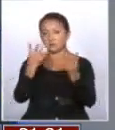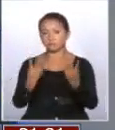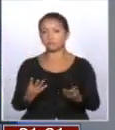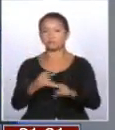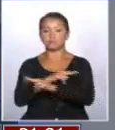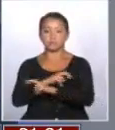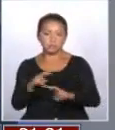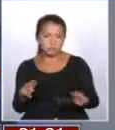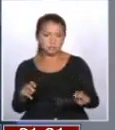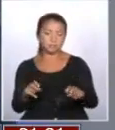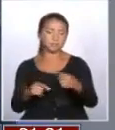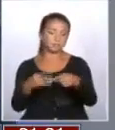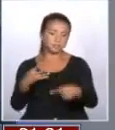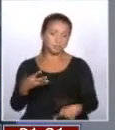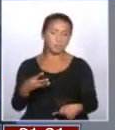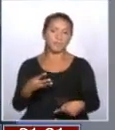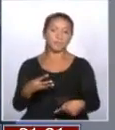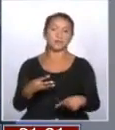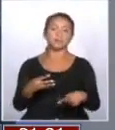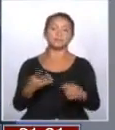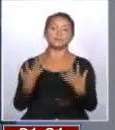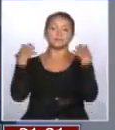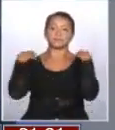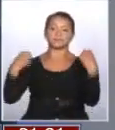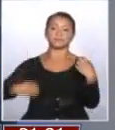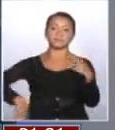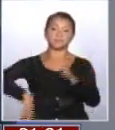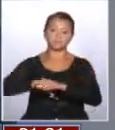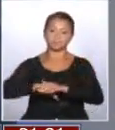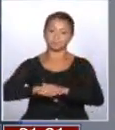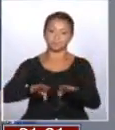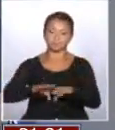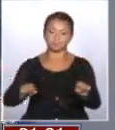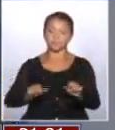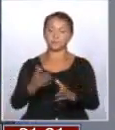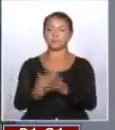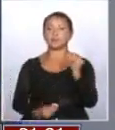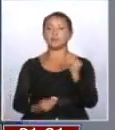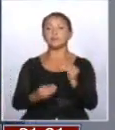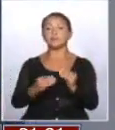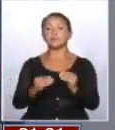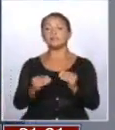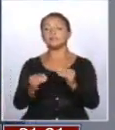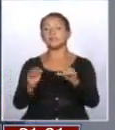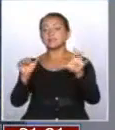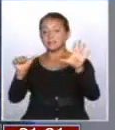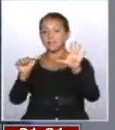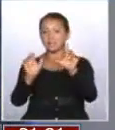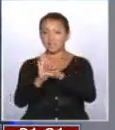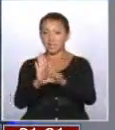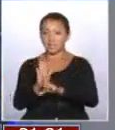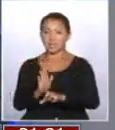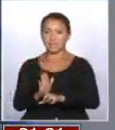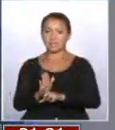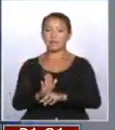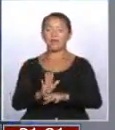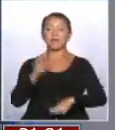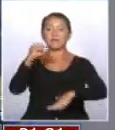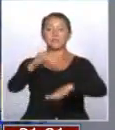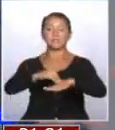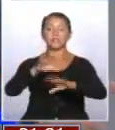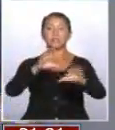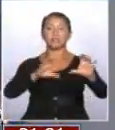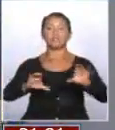investigación, va a perder su cargo. En ese contexto de las 6 leyes, nosotros quisimos dar señales propias,